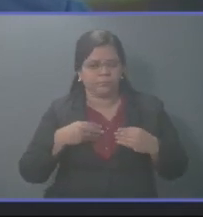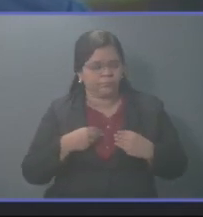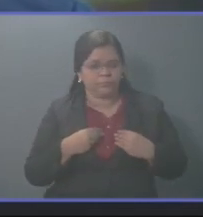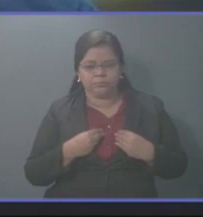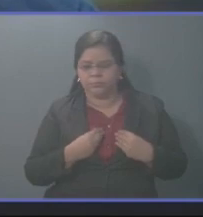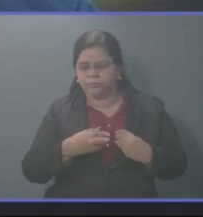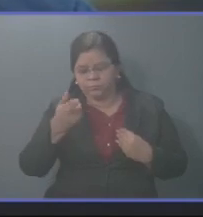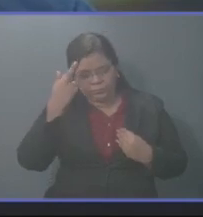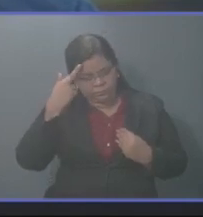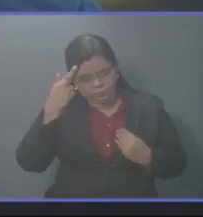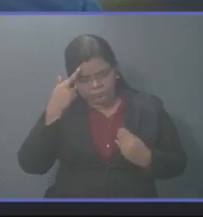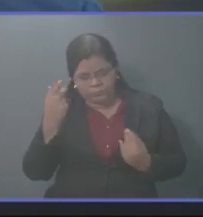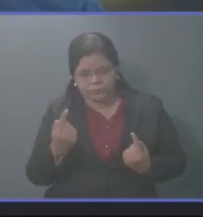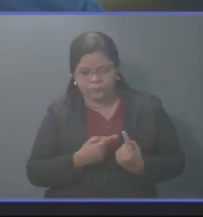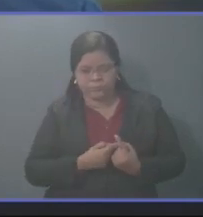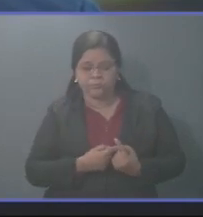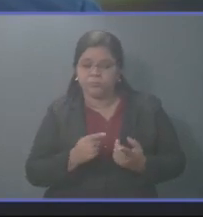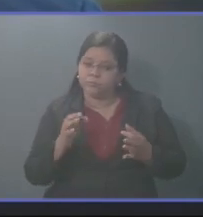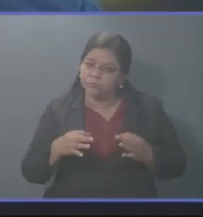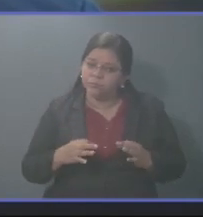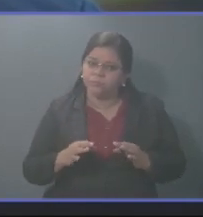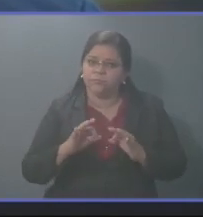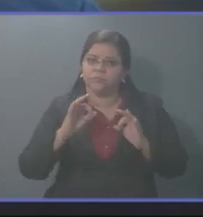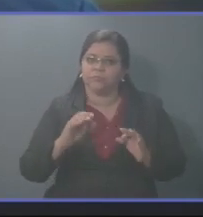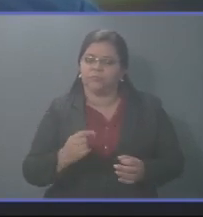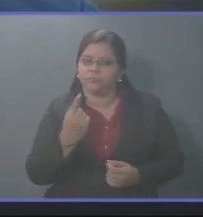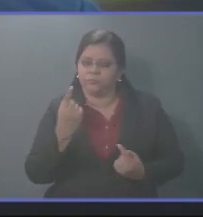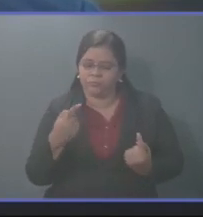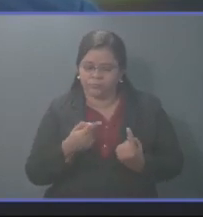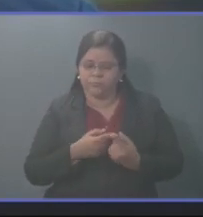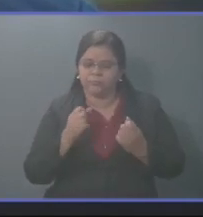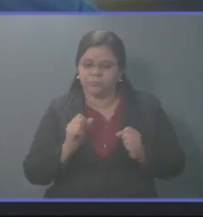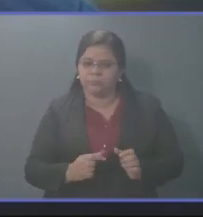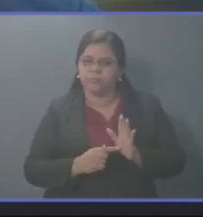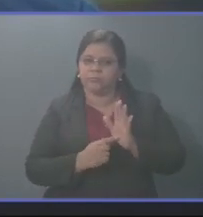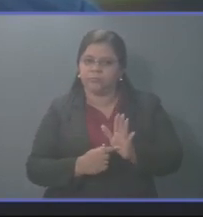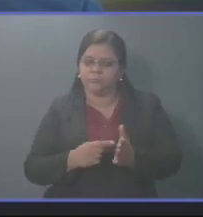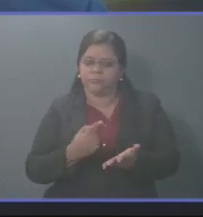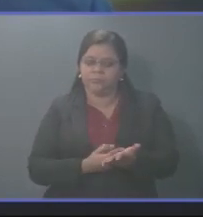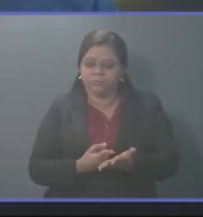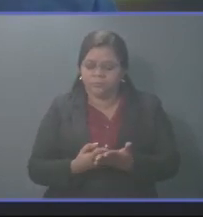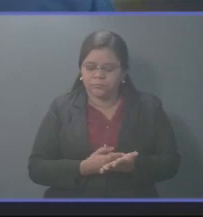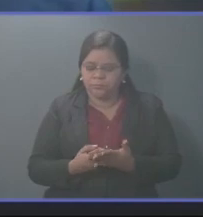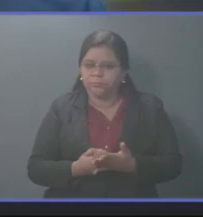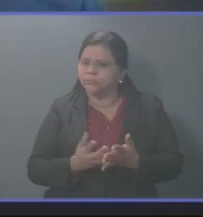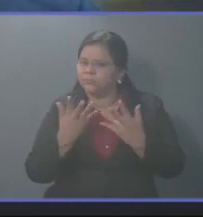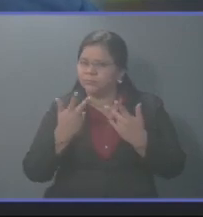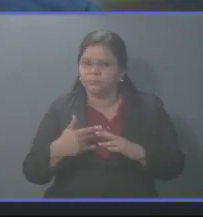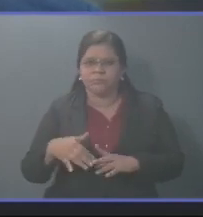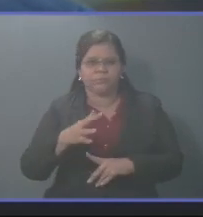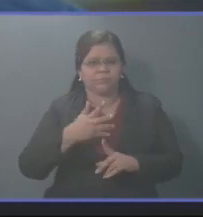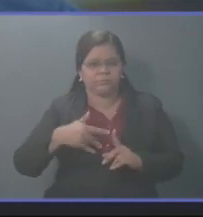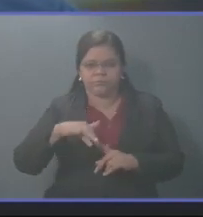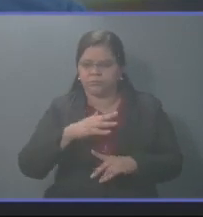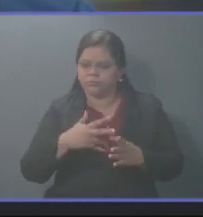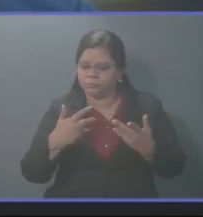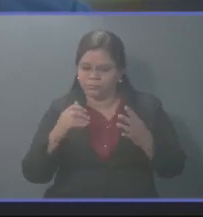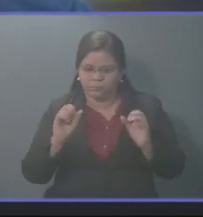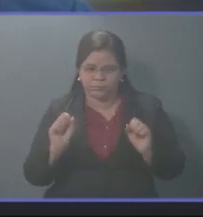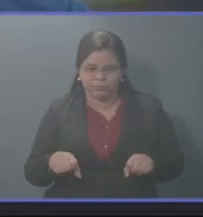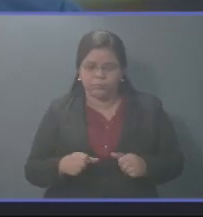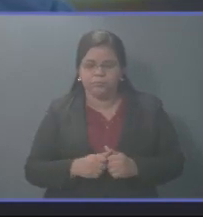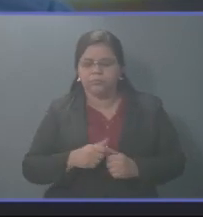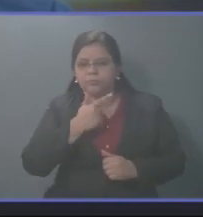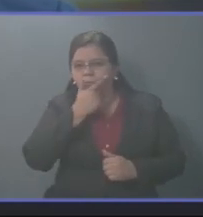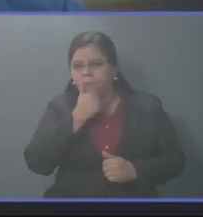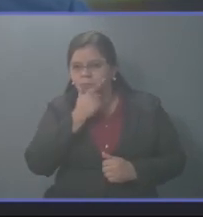de la recusación aludida. De igual manera, el miembro deberá revelar al tribunal y a las partes cualquier circunstancia que podría motivar